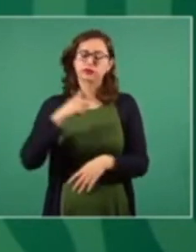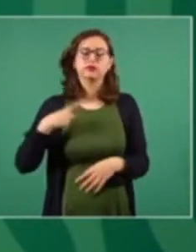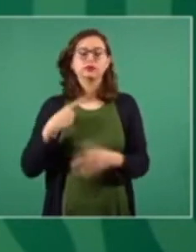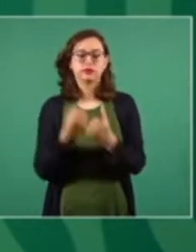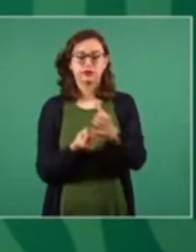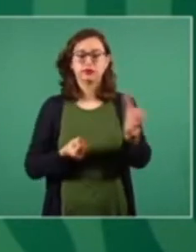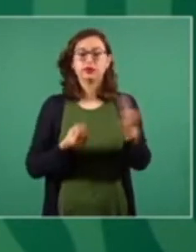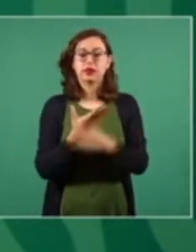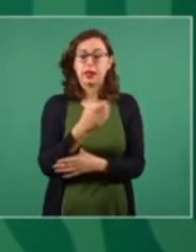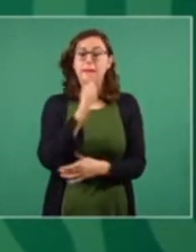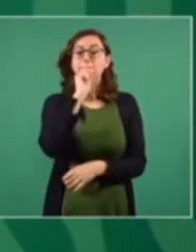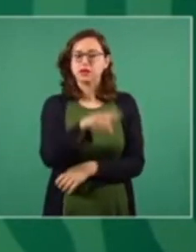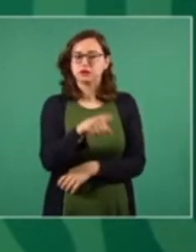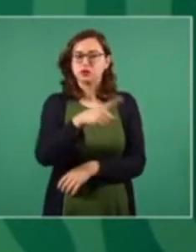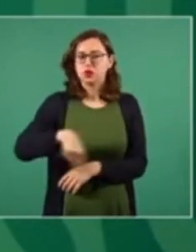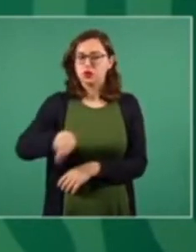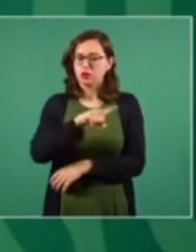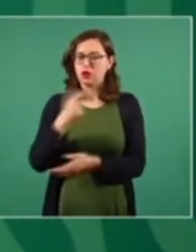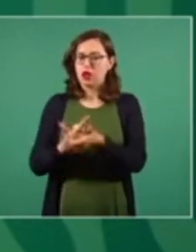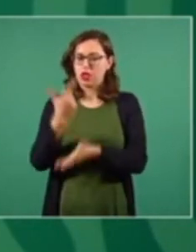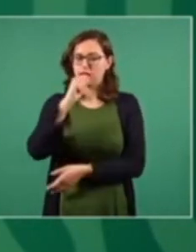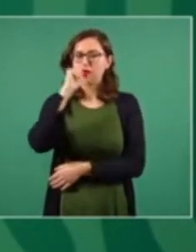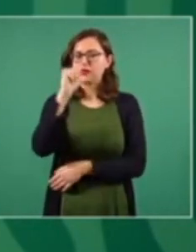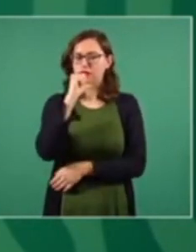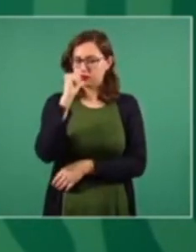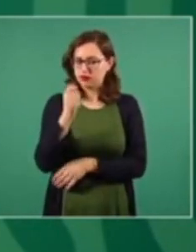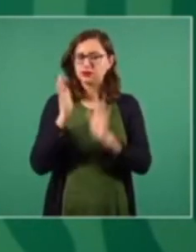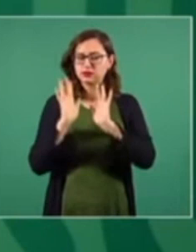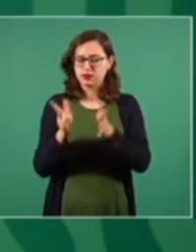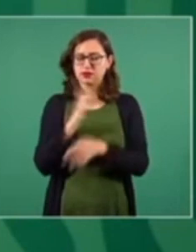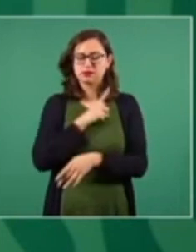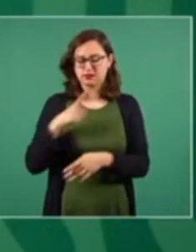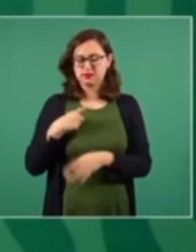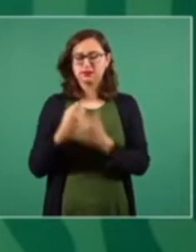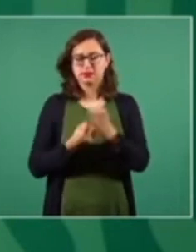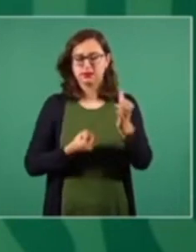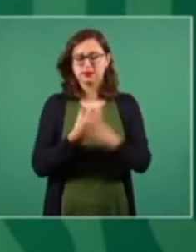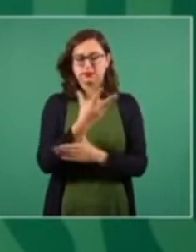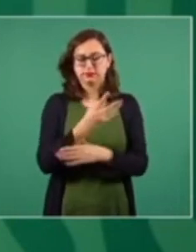que no hayan cometido delitos graves. Tercero,